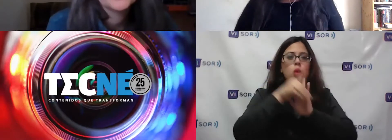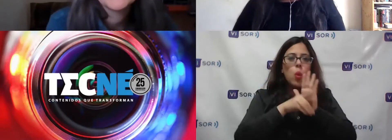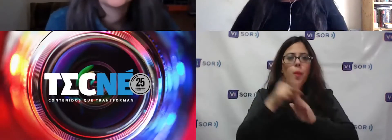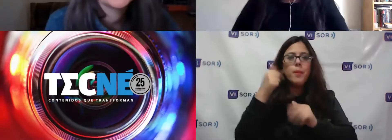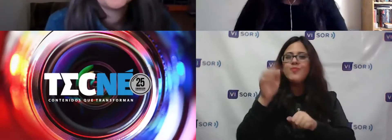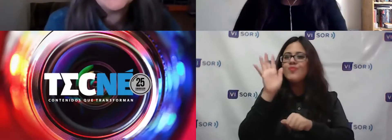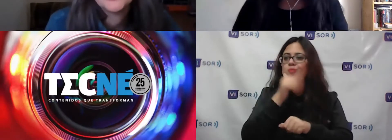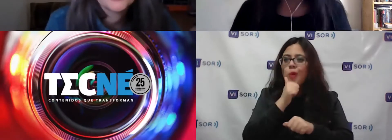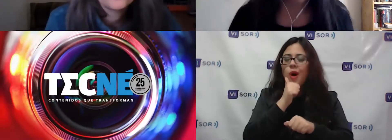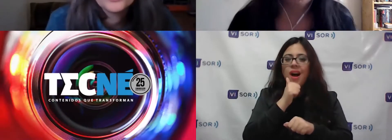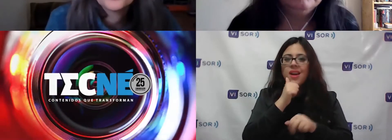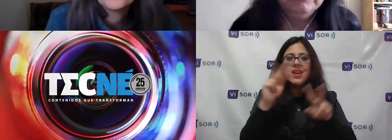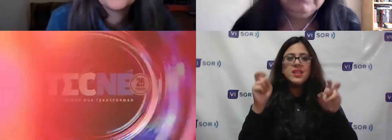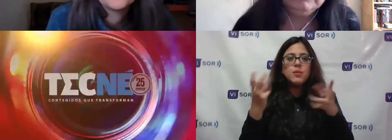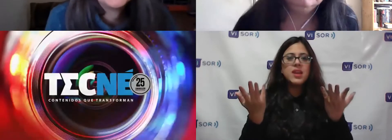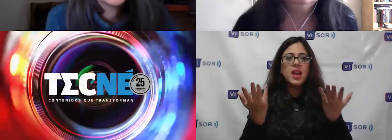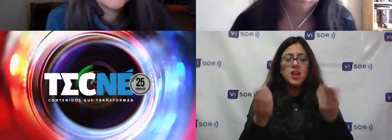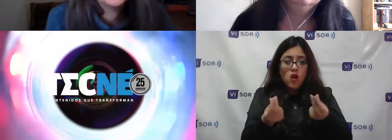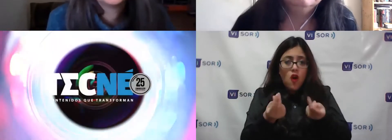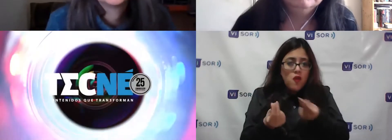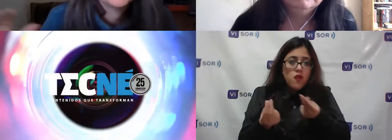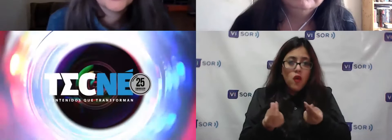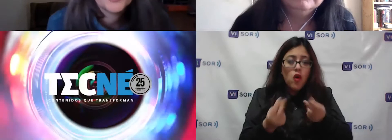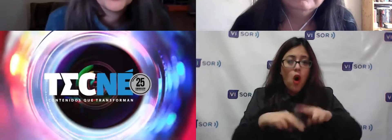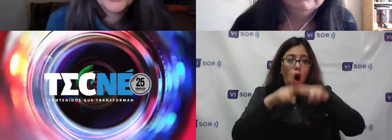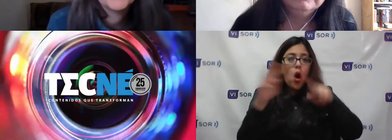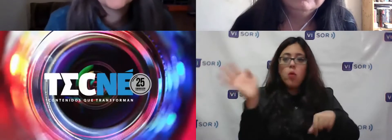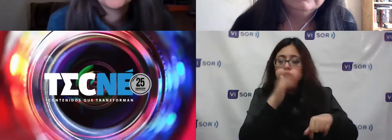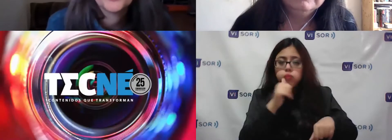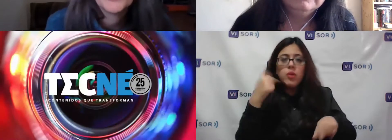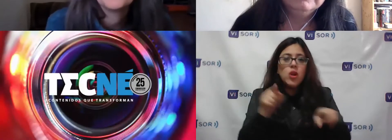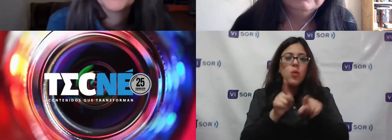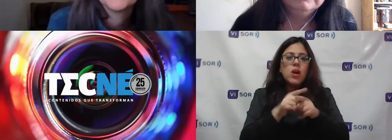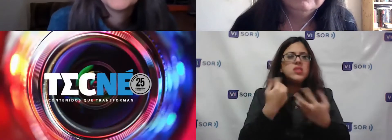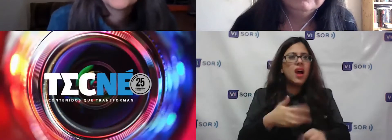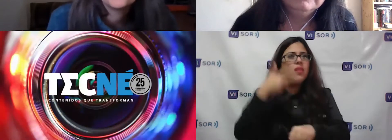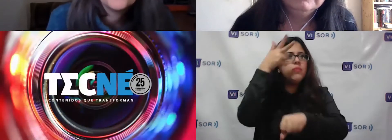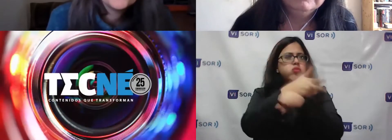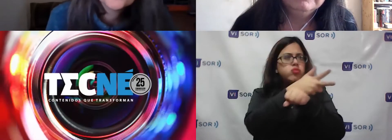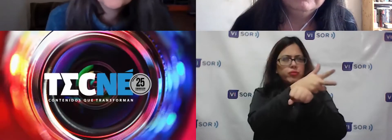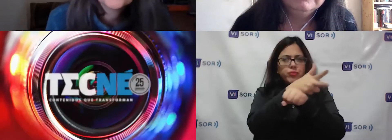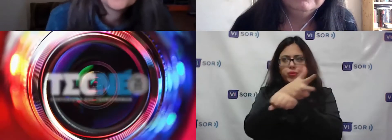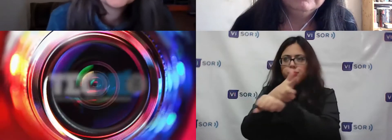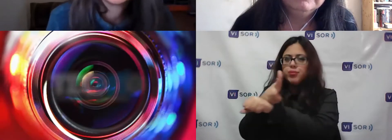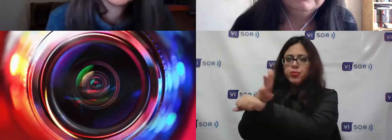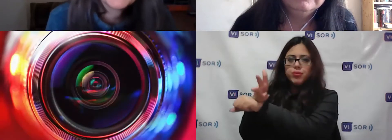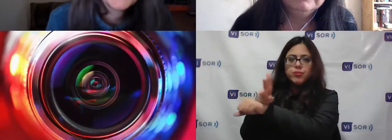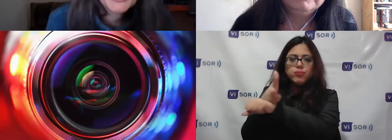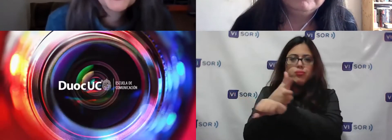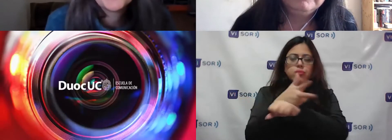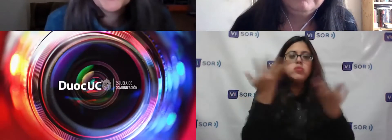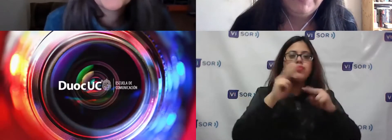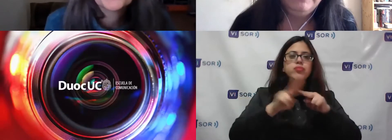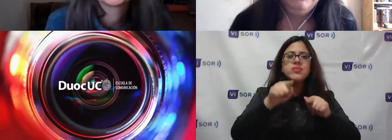etapa de pre no tenemos ni siquiera recursos pero ahí está agarramos la cámara y nos podemos filmar cómo como se hace desde